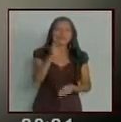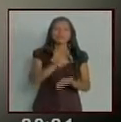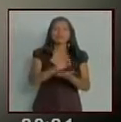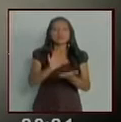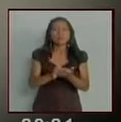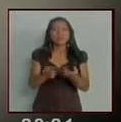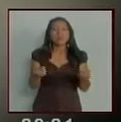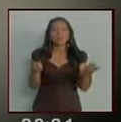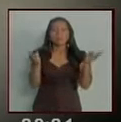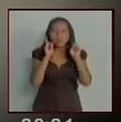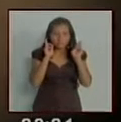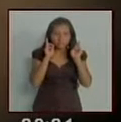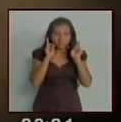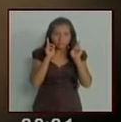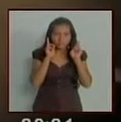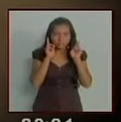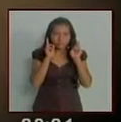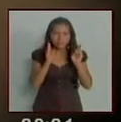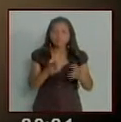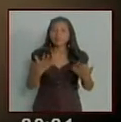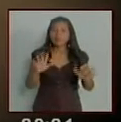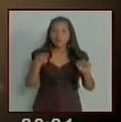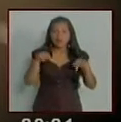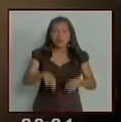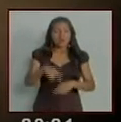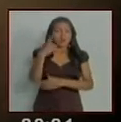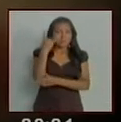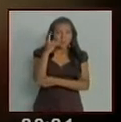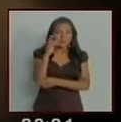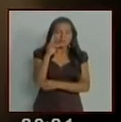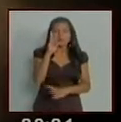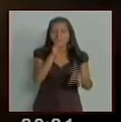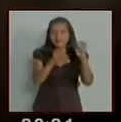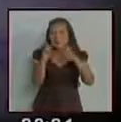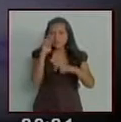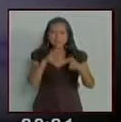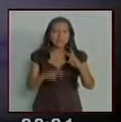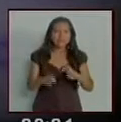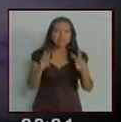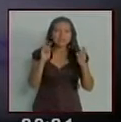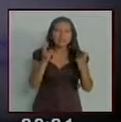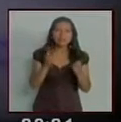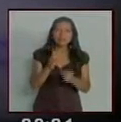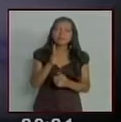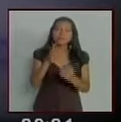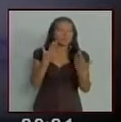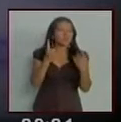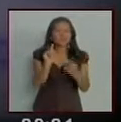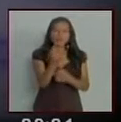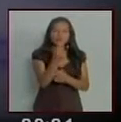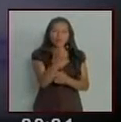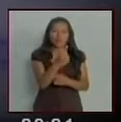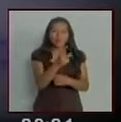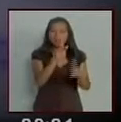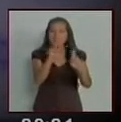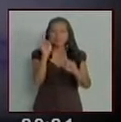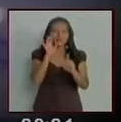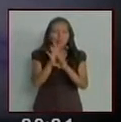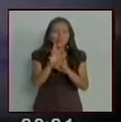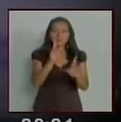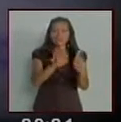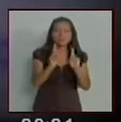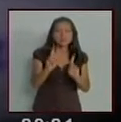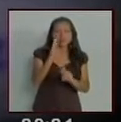auditiva. Aquí se han hecho estudios de campo con una comisión que